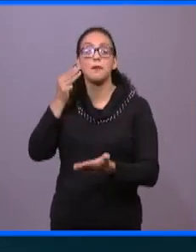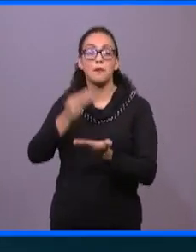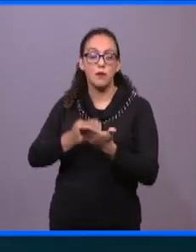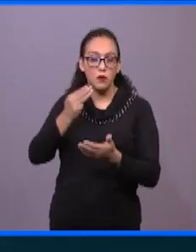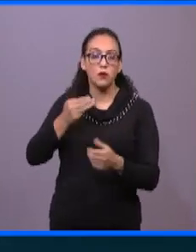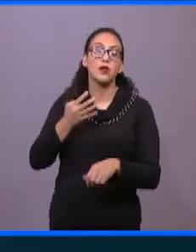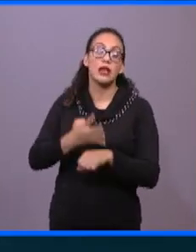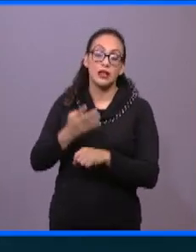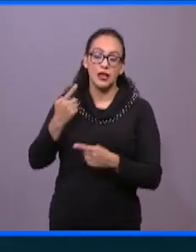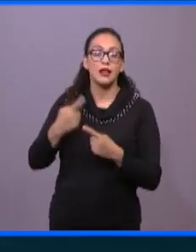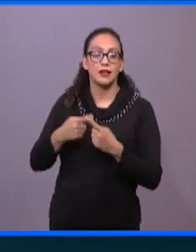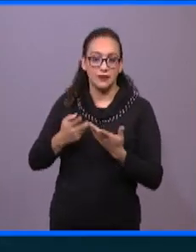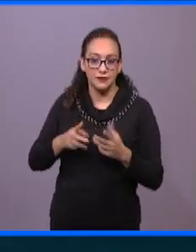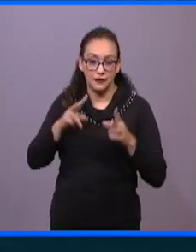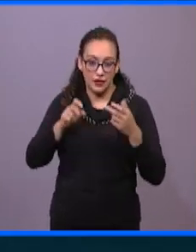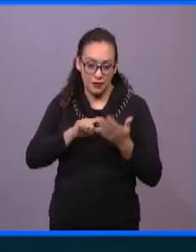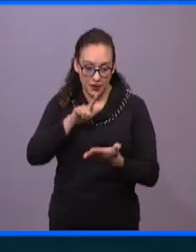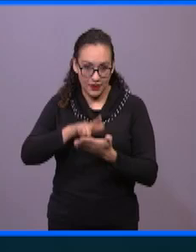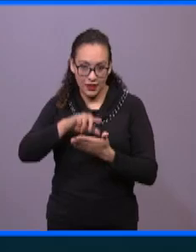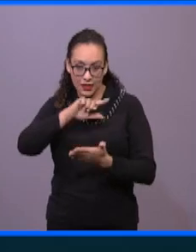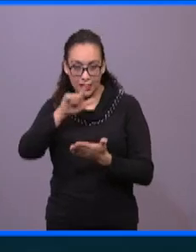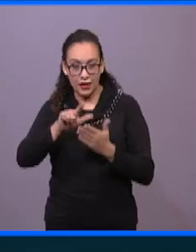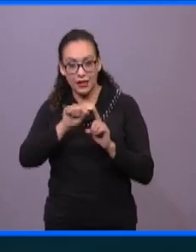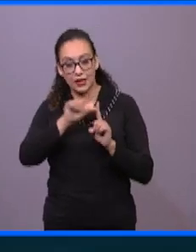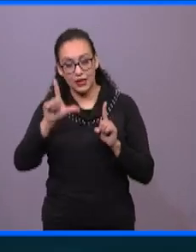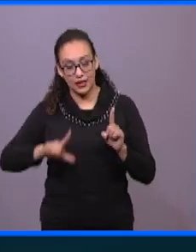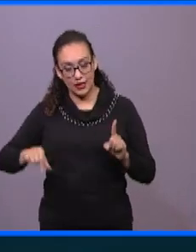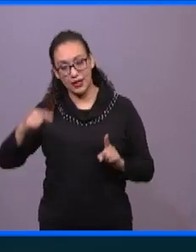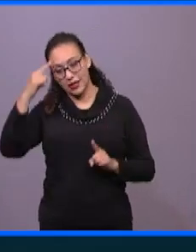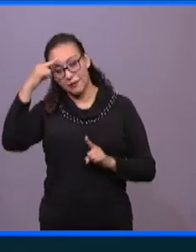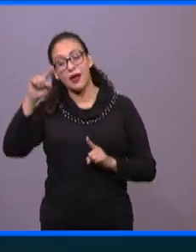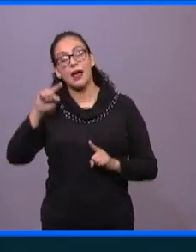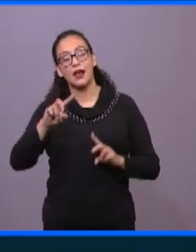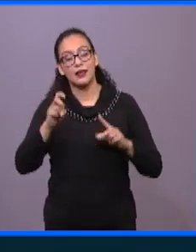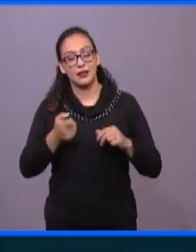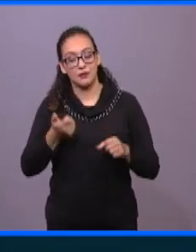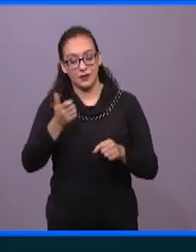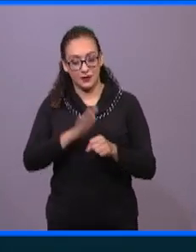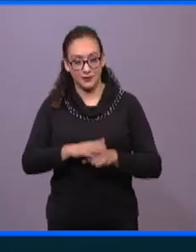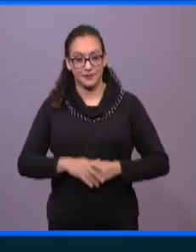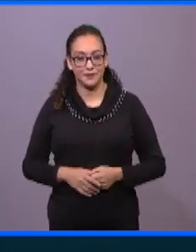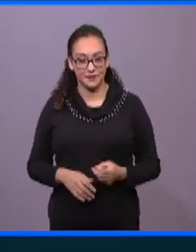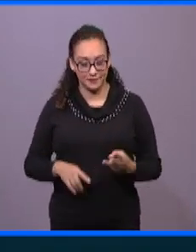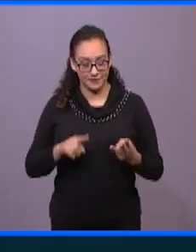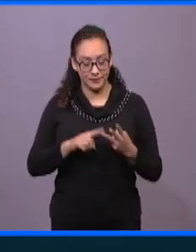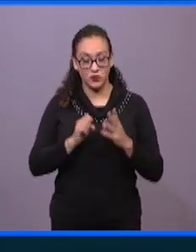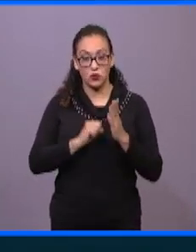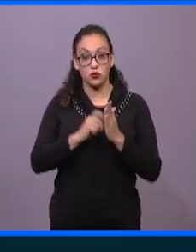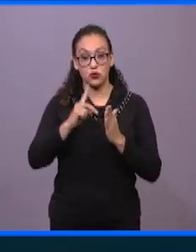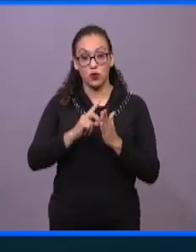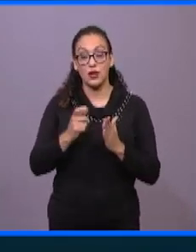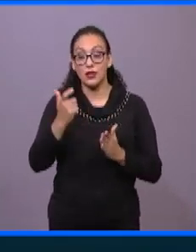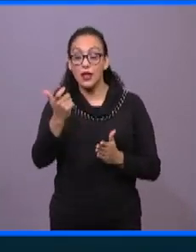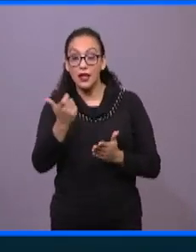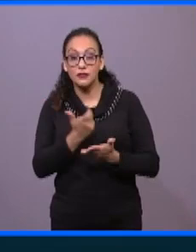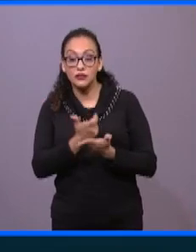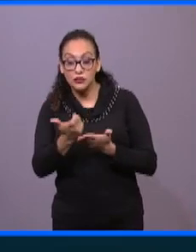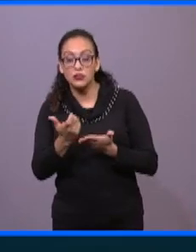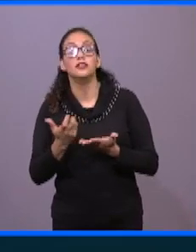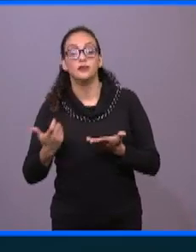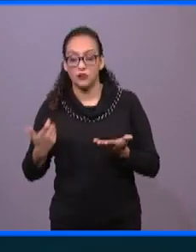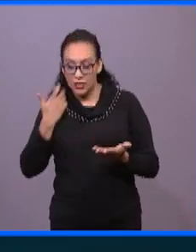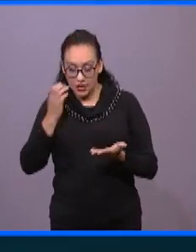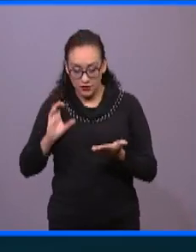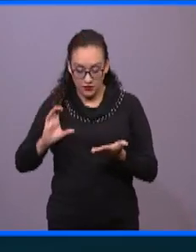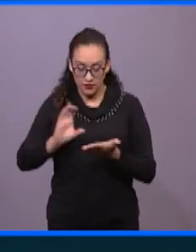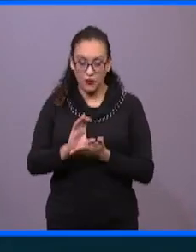por falta grave en términos de la Ley General de Responsabilidades Administrativas. Solicitud de devolución de saldo a favor. Si